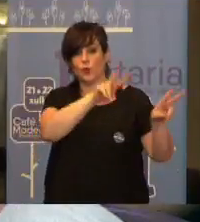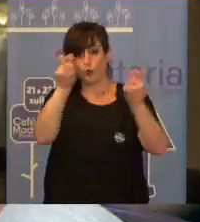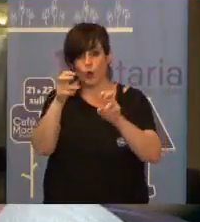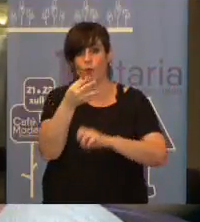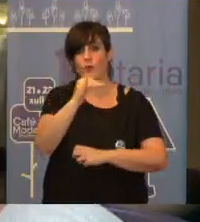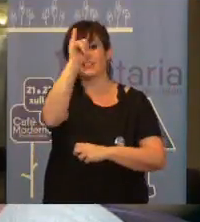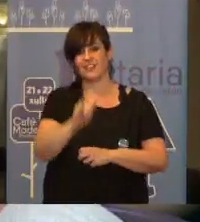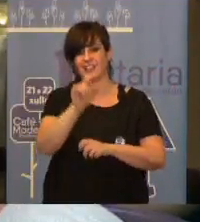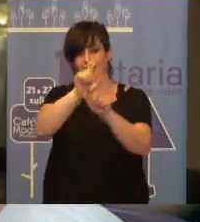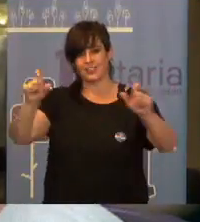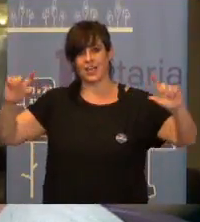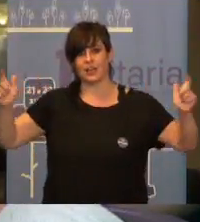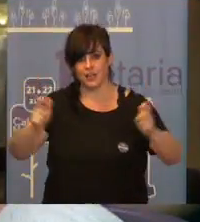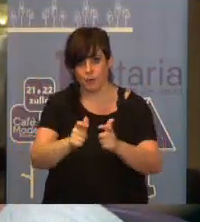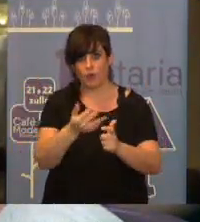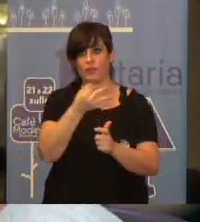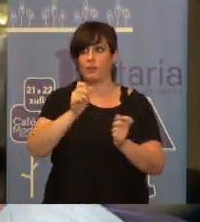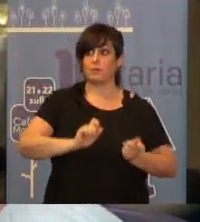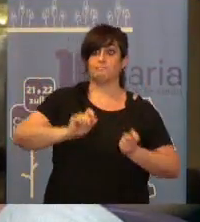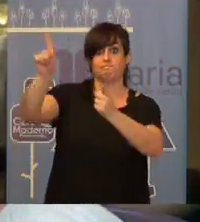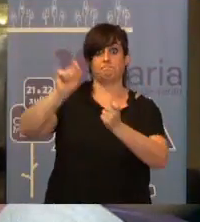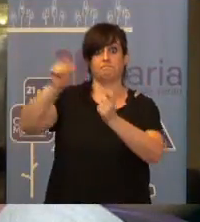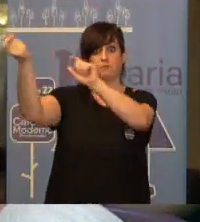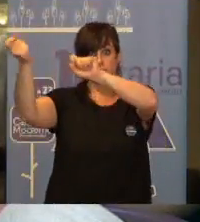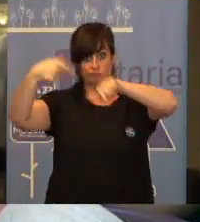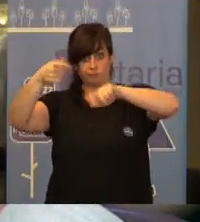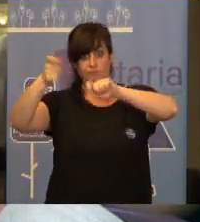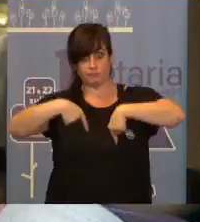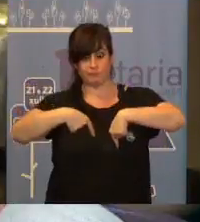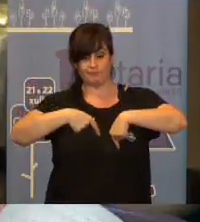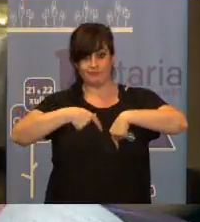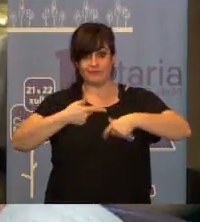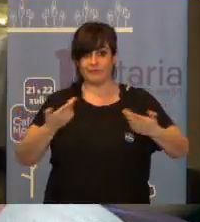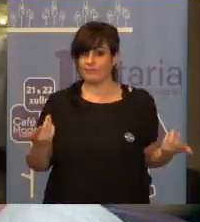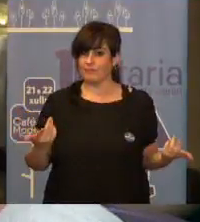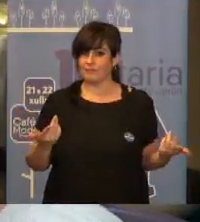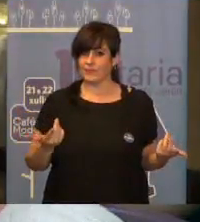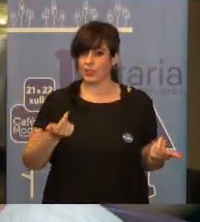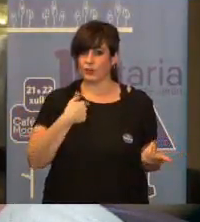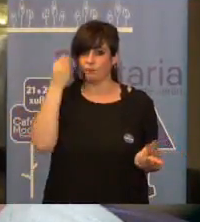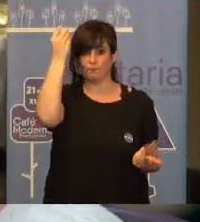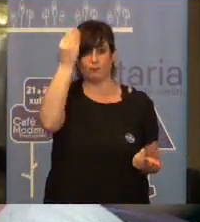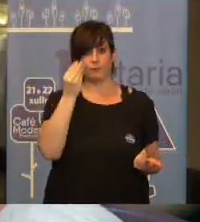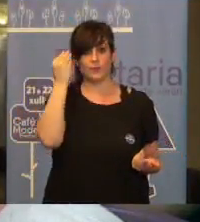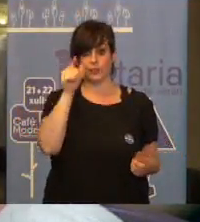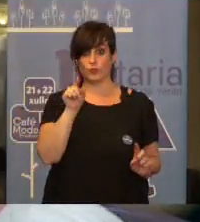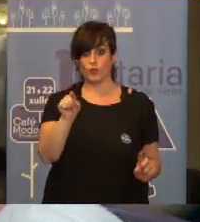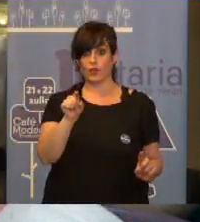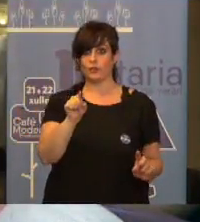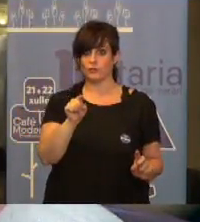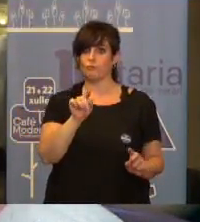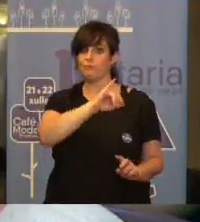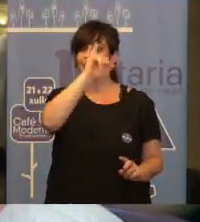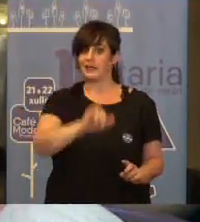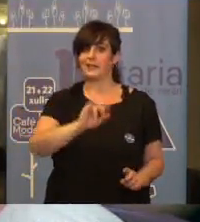engadir os fluxos migratorios que hoxe temos, non? E iso, para min, supón esa segunda gran crisis